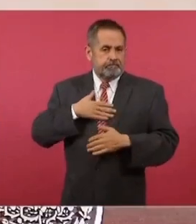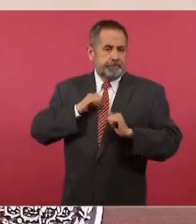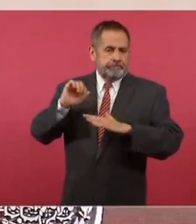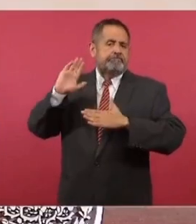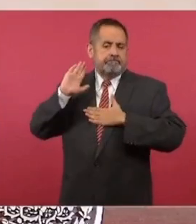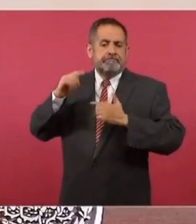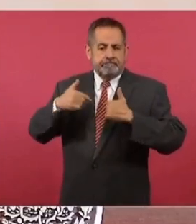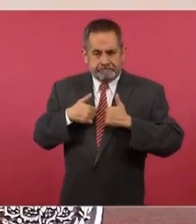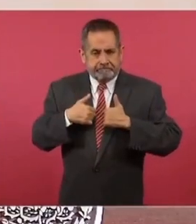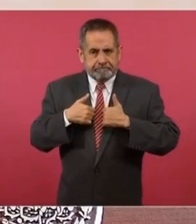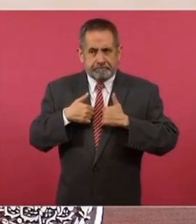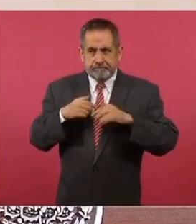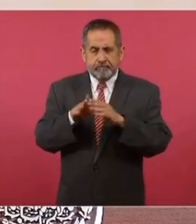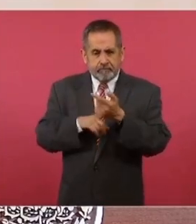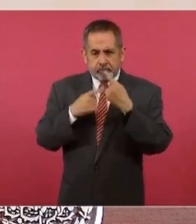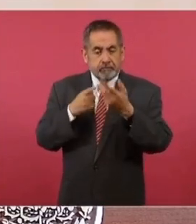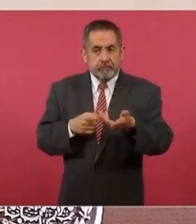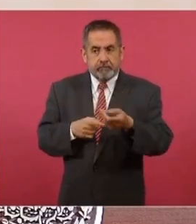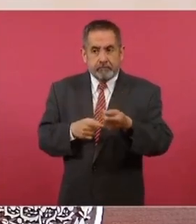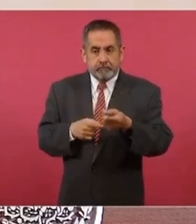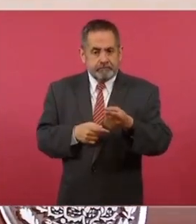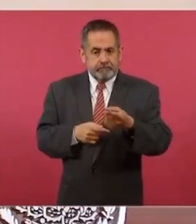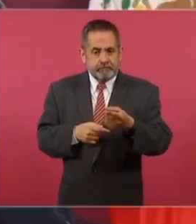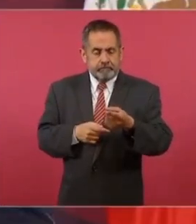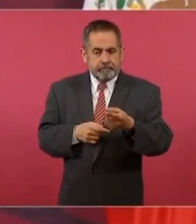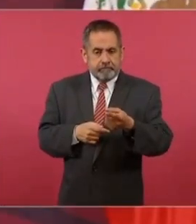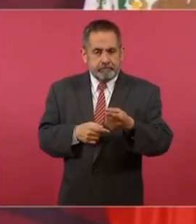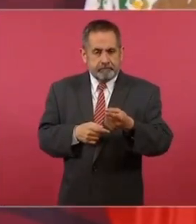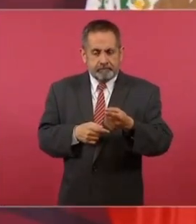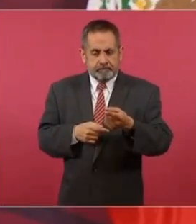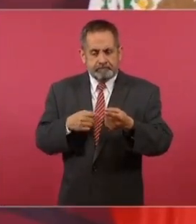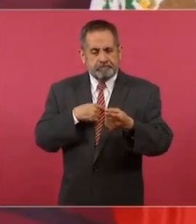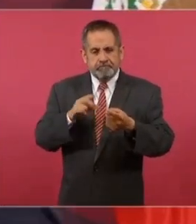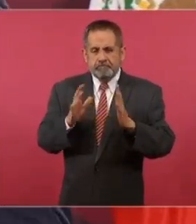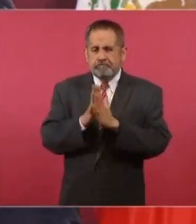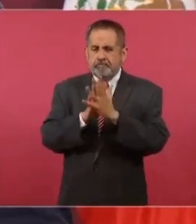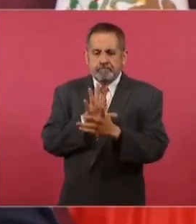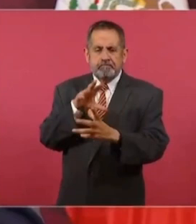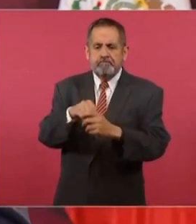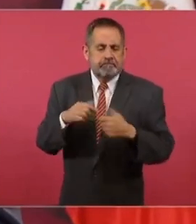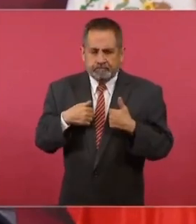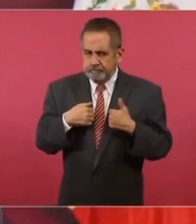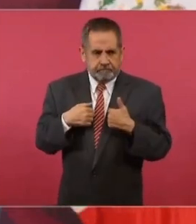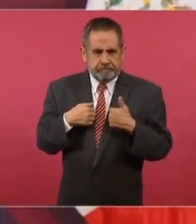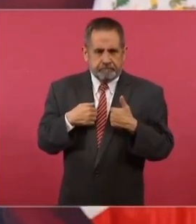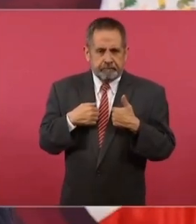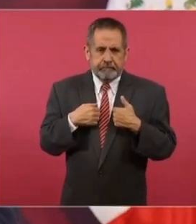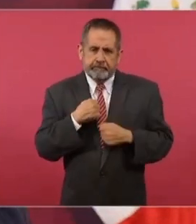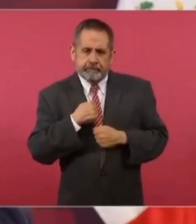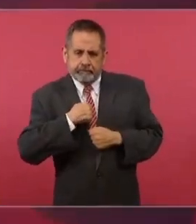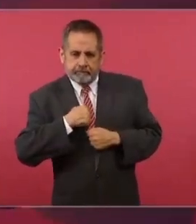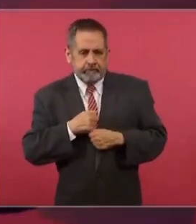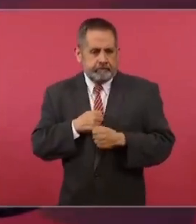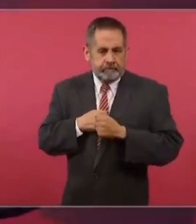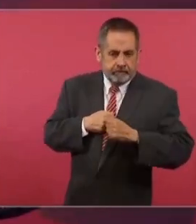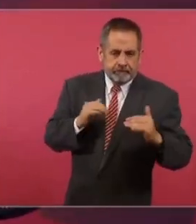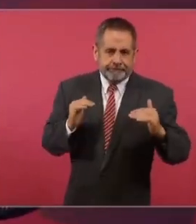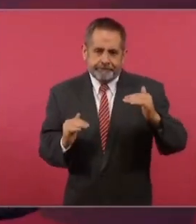compromiso de que no voy a participar inclinando la balanza en favor de